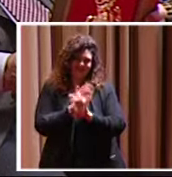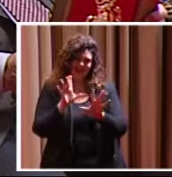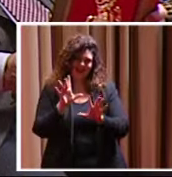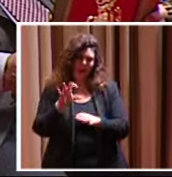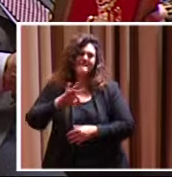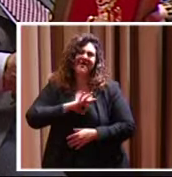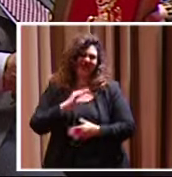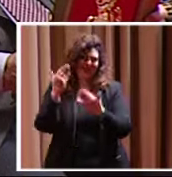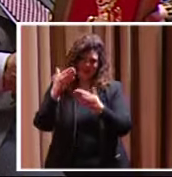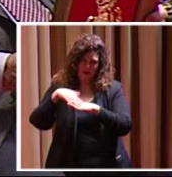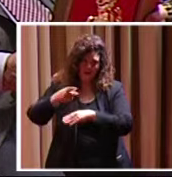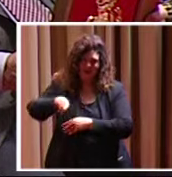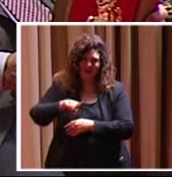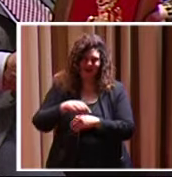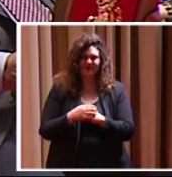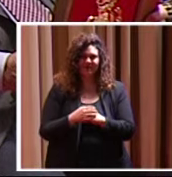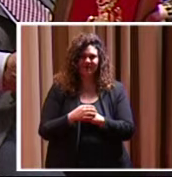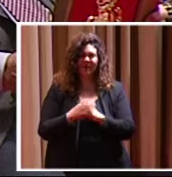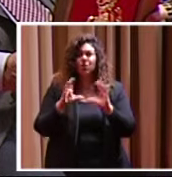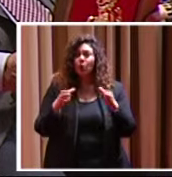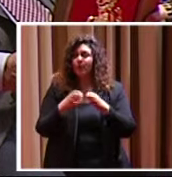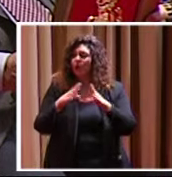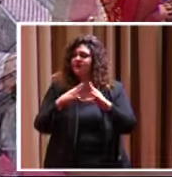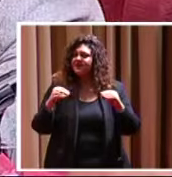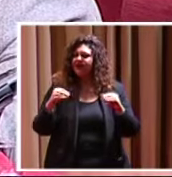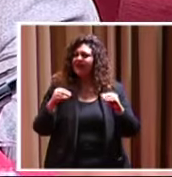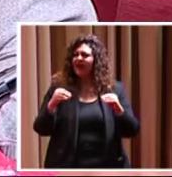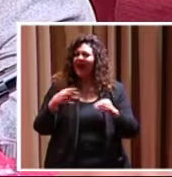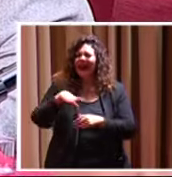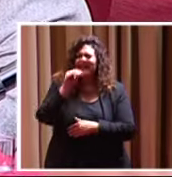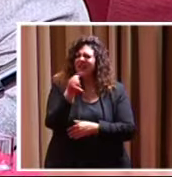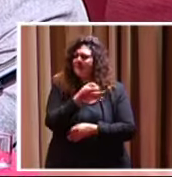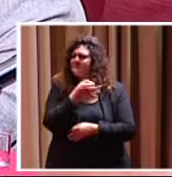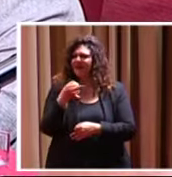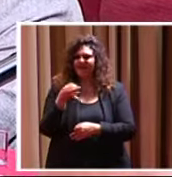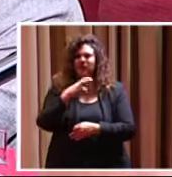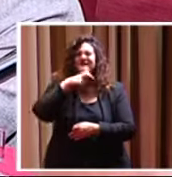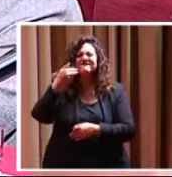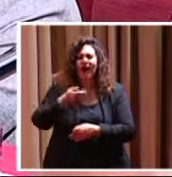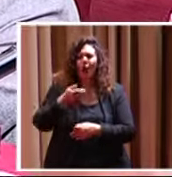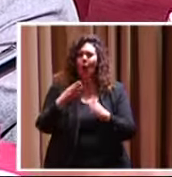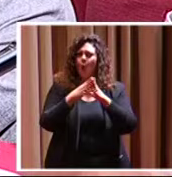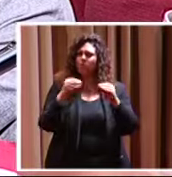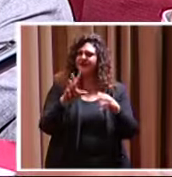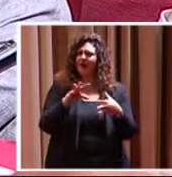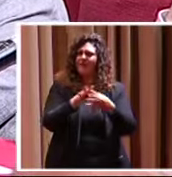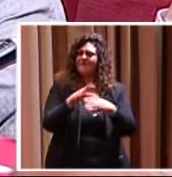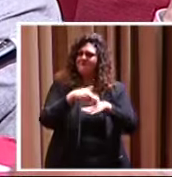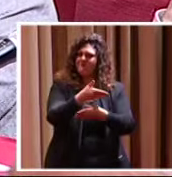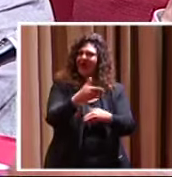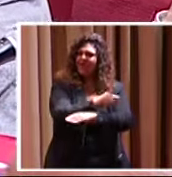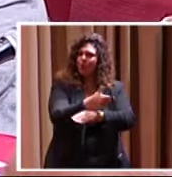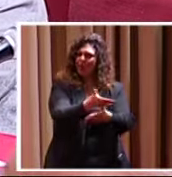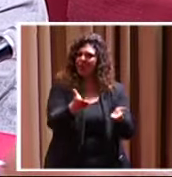esta medalla. Una comunidad universitaria que ha sabido entender muy bien esos valores de universidad ciudadana,